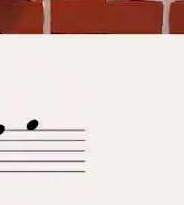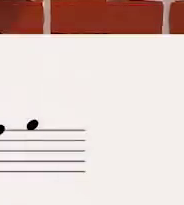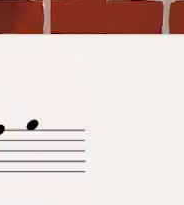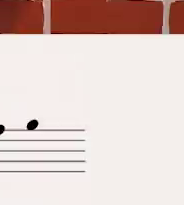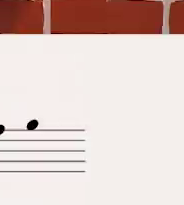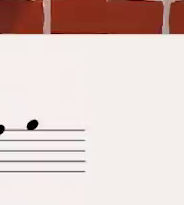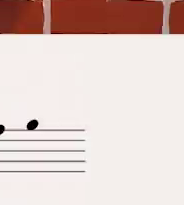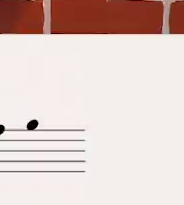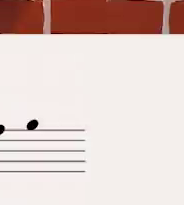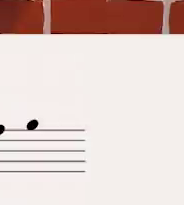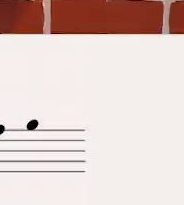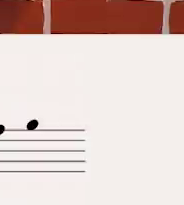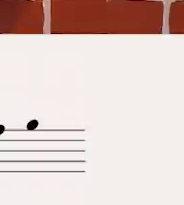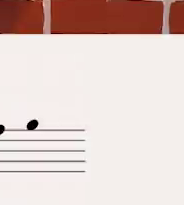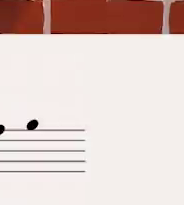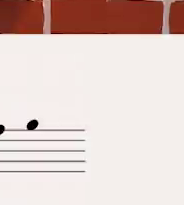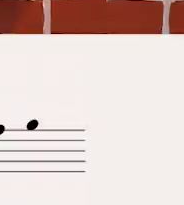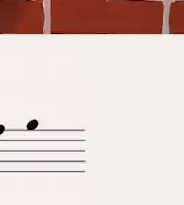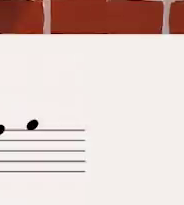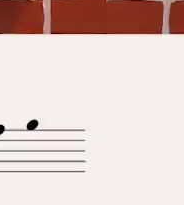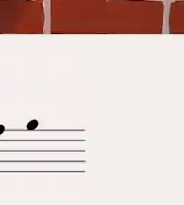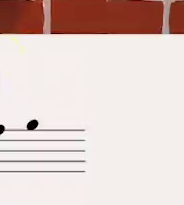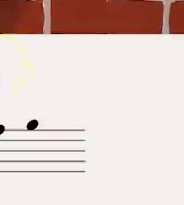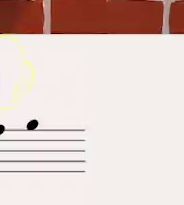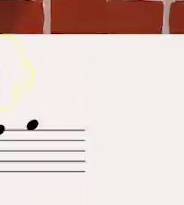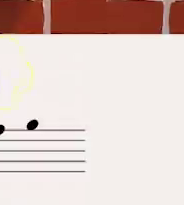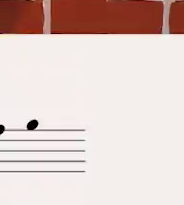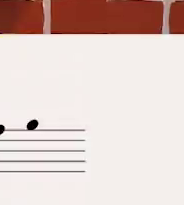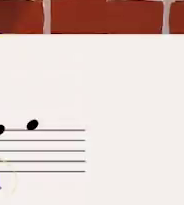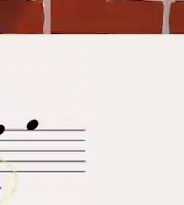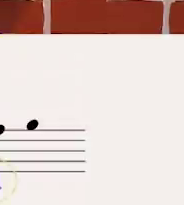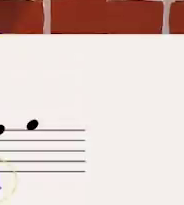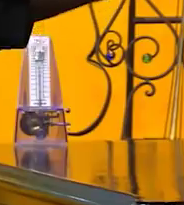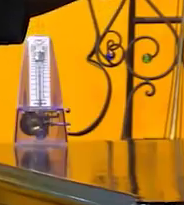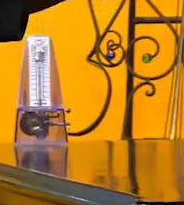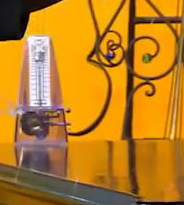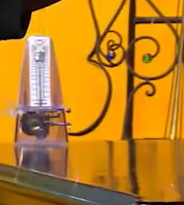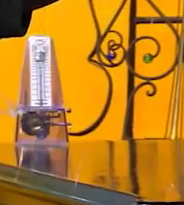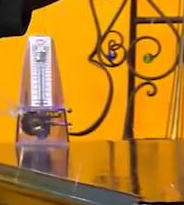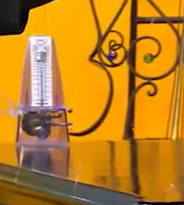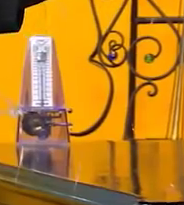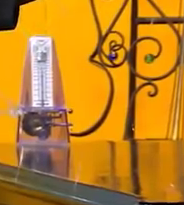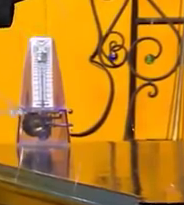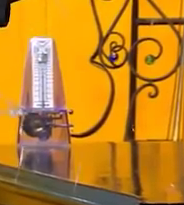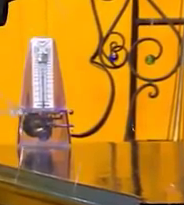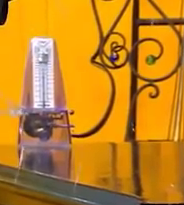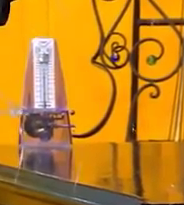si, do, re, mi, fa,